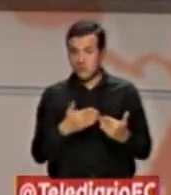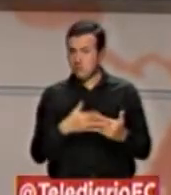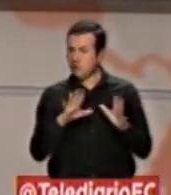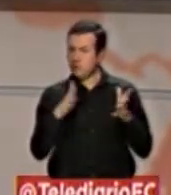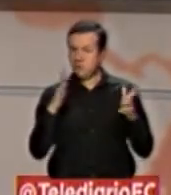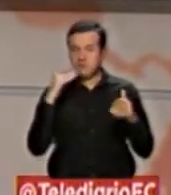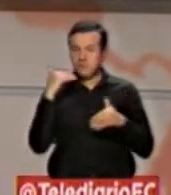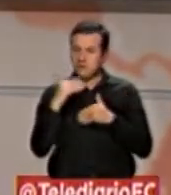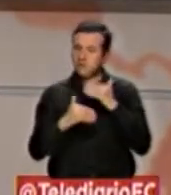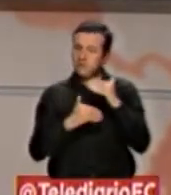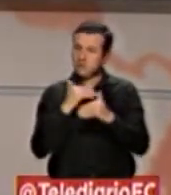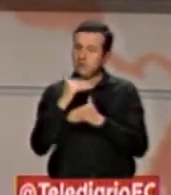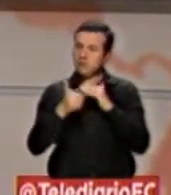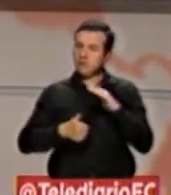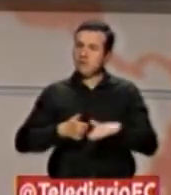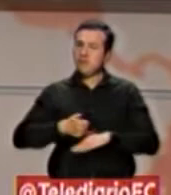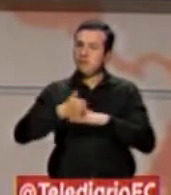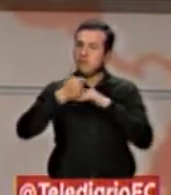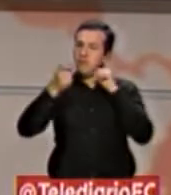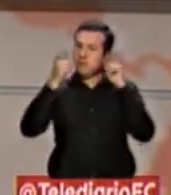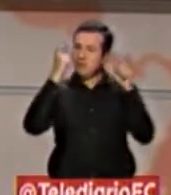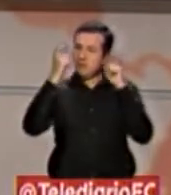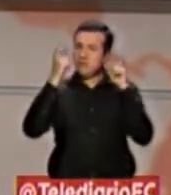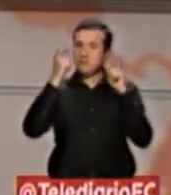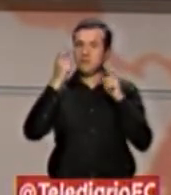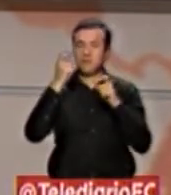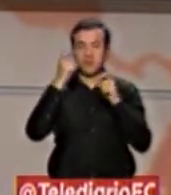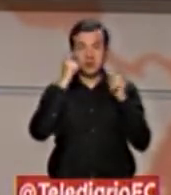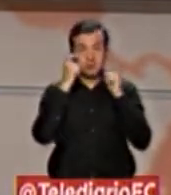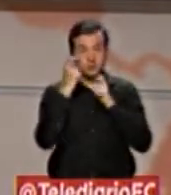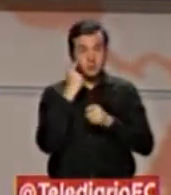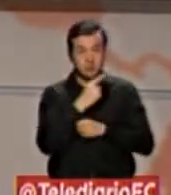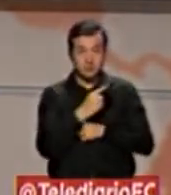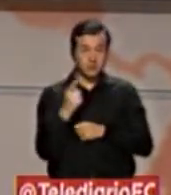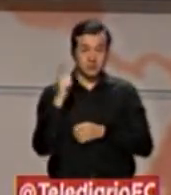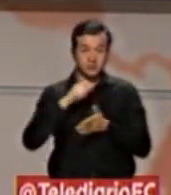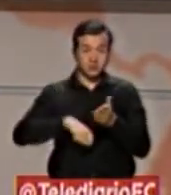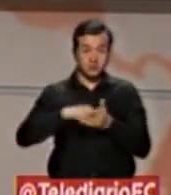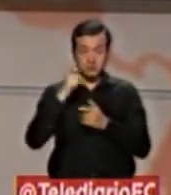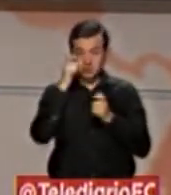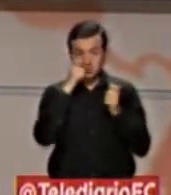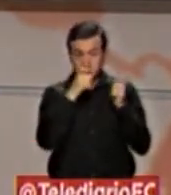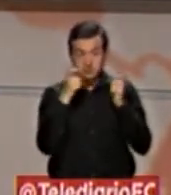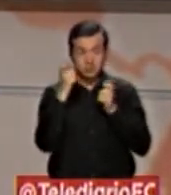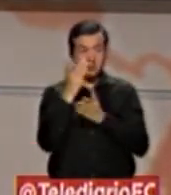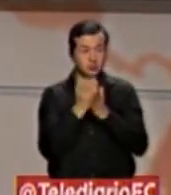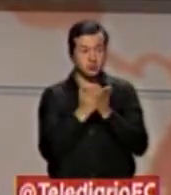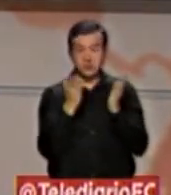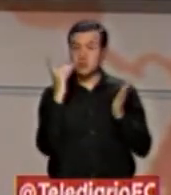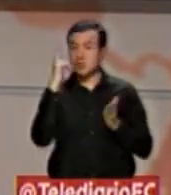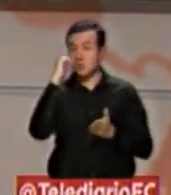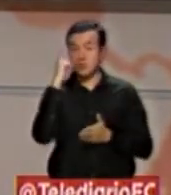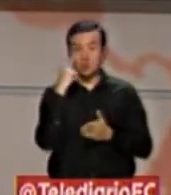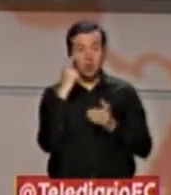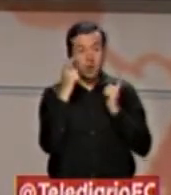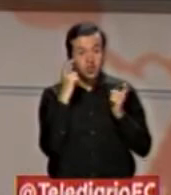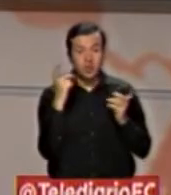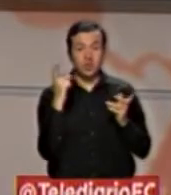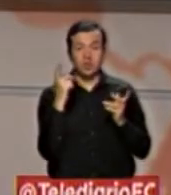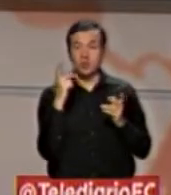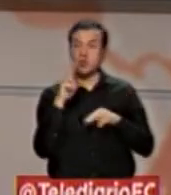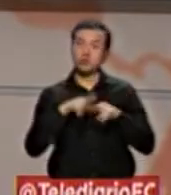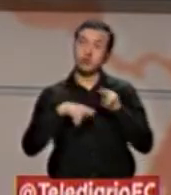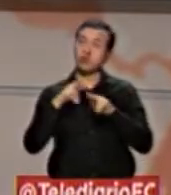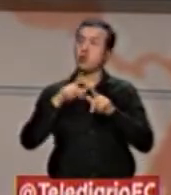Venimos de un proceso en el cual las autoridades de control, que tenían que controlar esos contratos, esos servicios que daba el Estado y esas mega